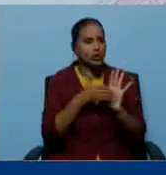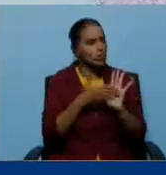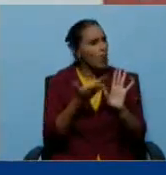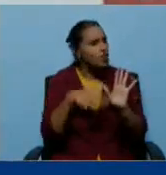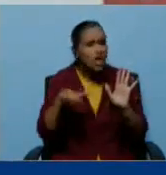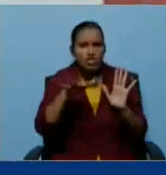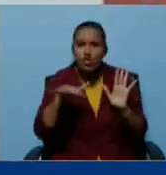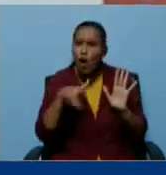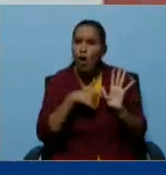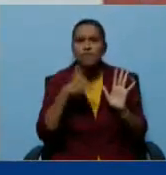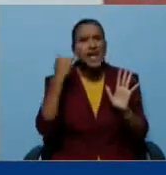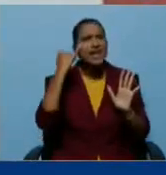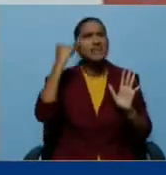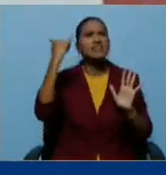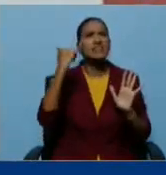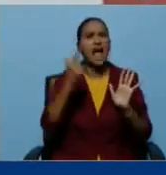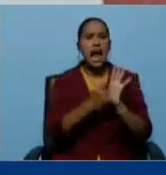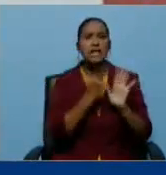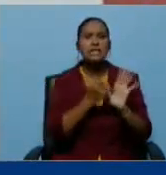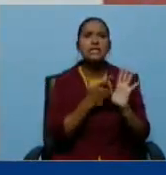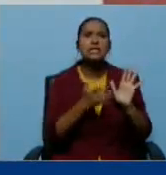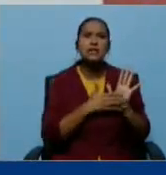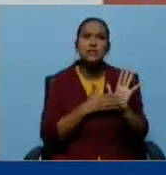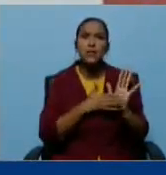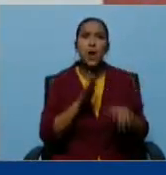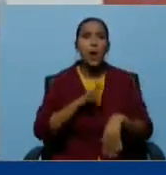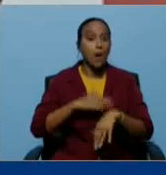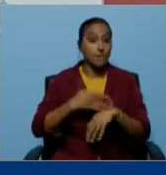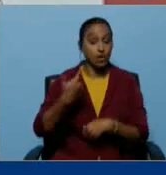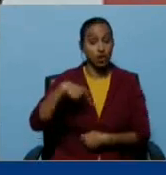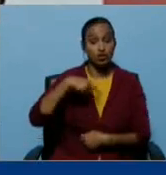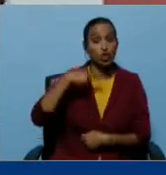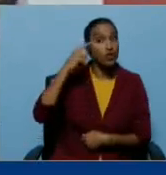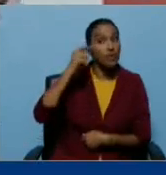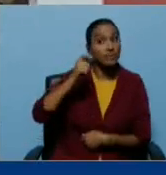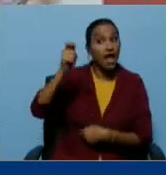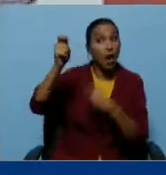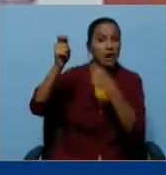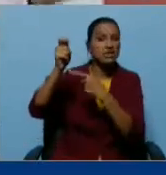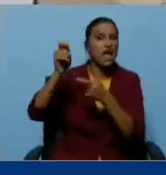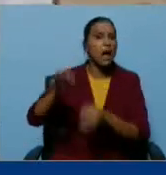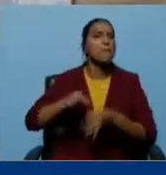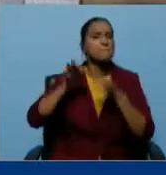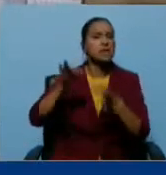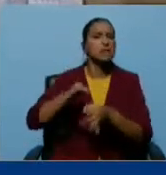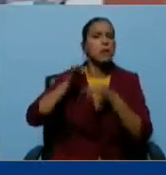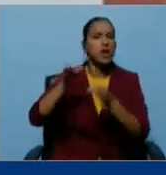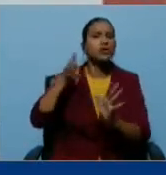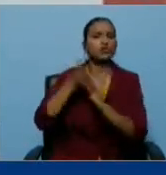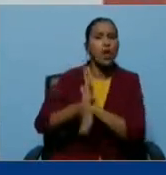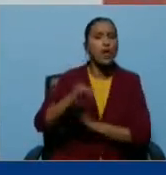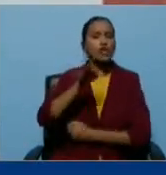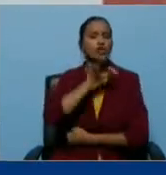yo. Porque nosotros estábamos un poco intoxicados con las teorías clásicas del socialismo europeo,